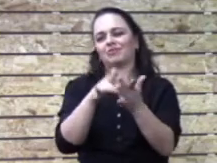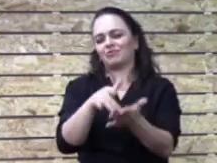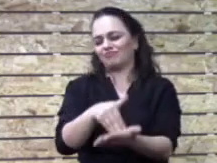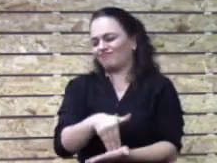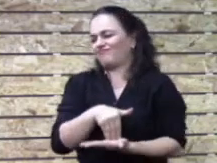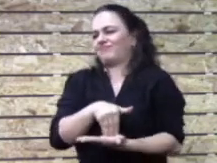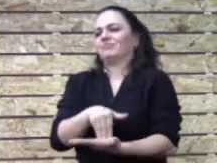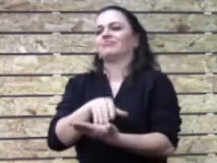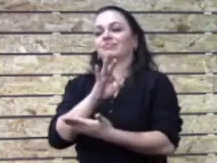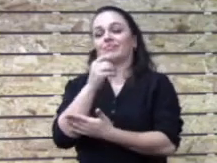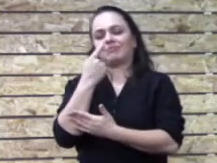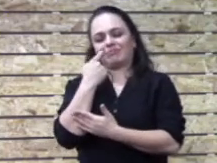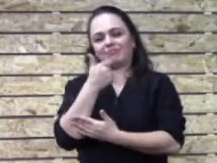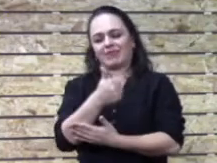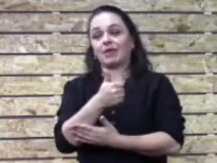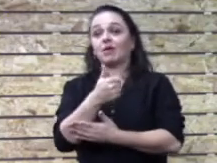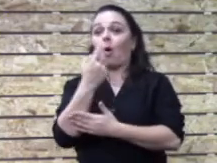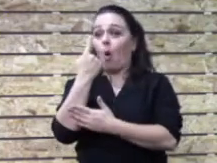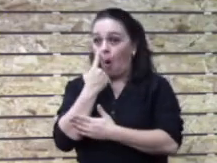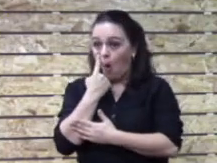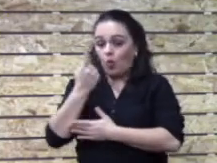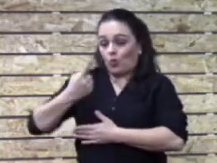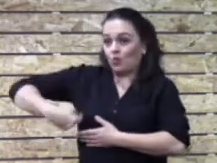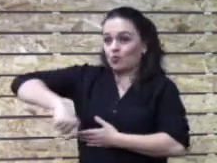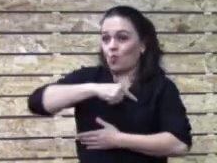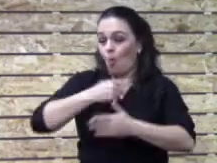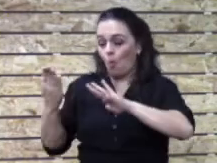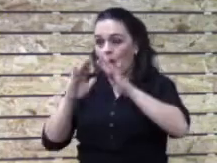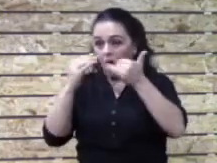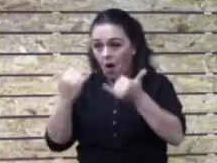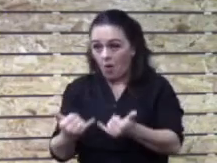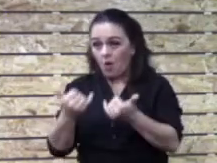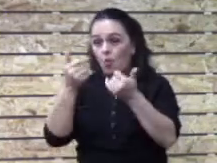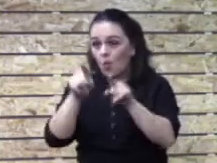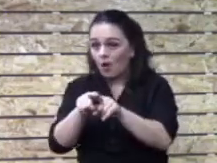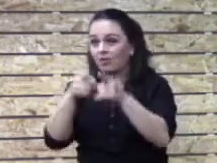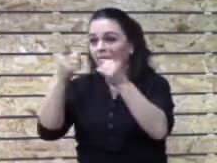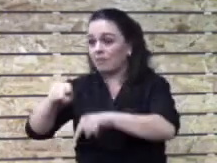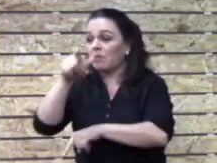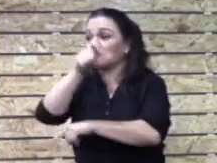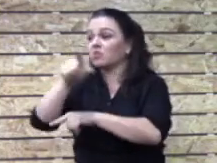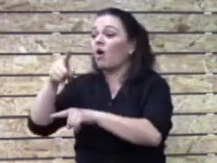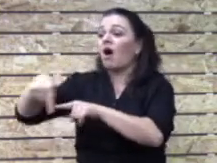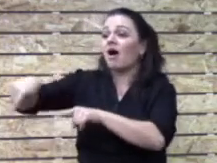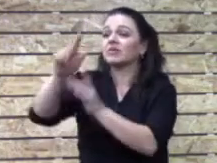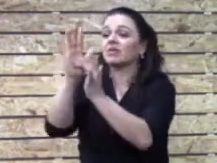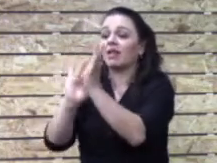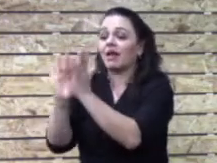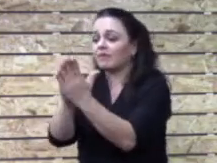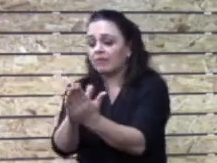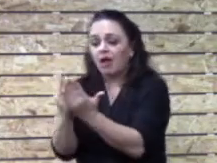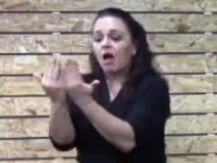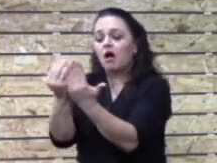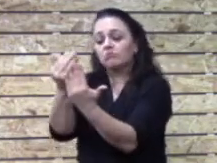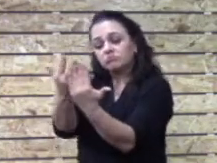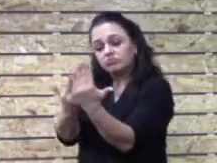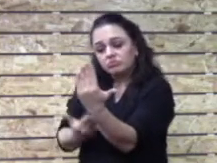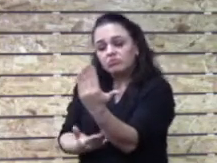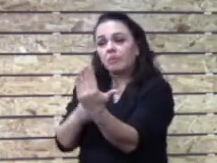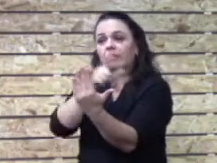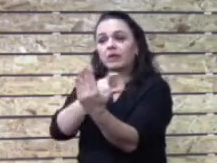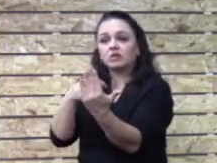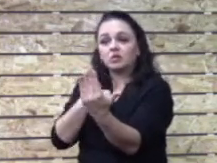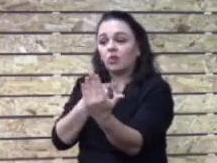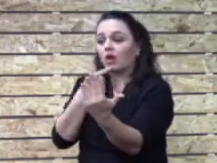uso supersticioso de la palabra del Señor. El otro día me encontré con una persona que me dijo que no había recibido la respuesta de oración porque no había